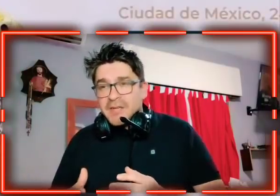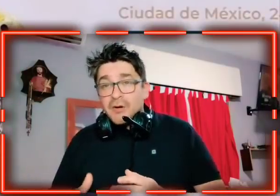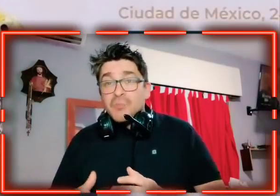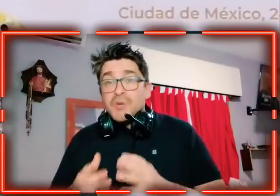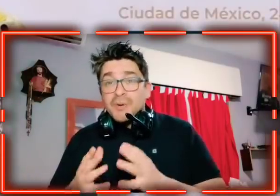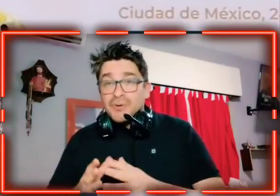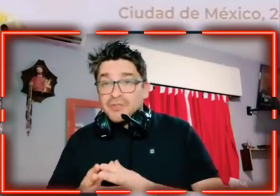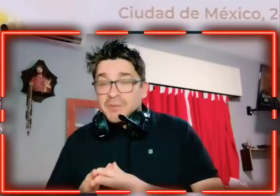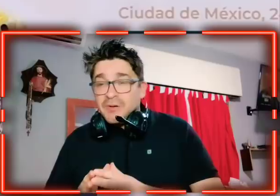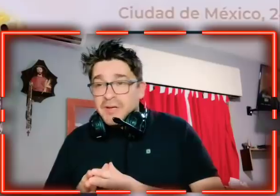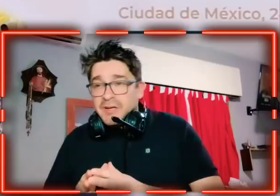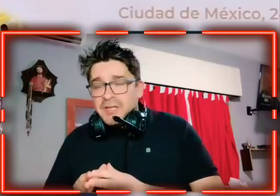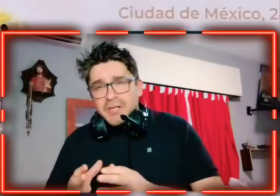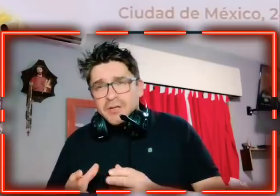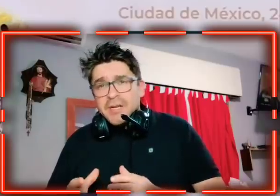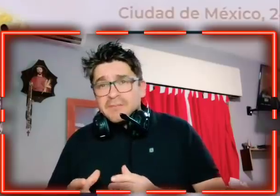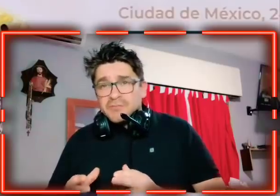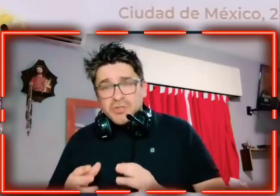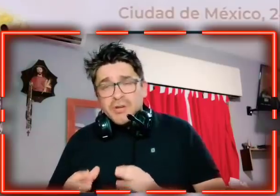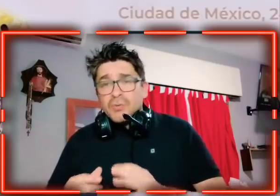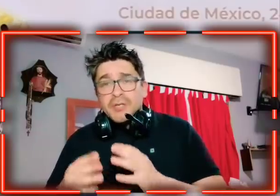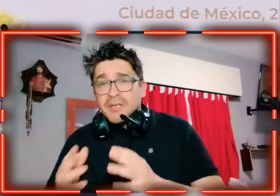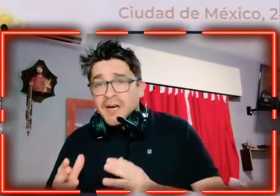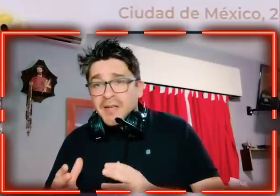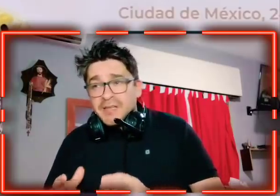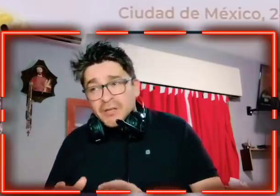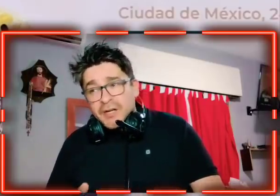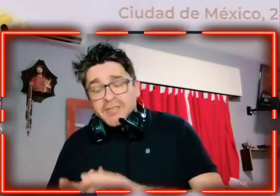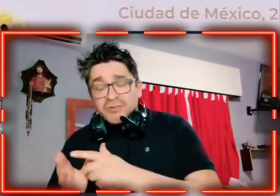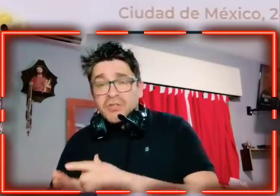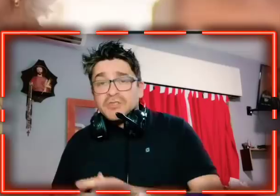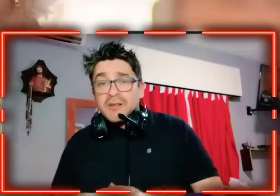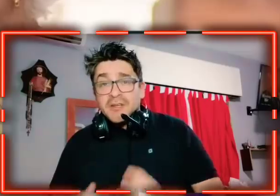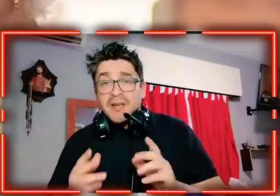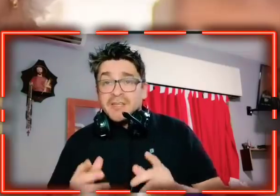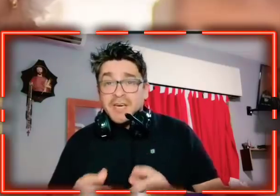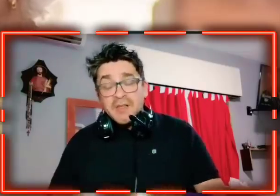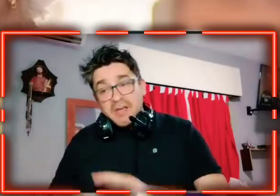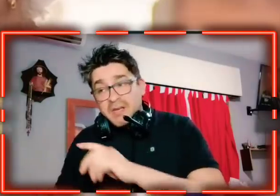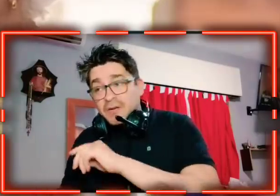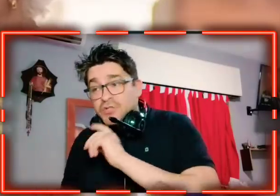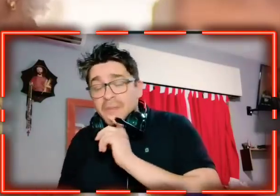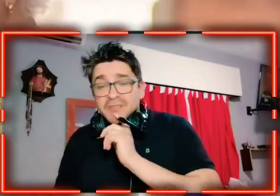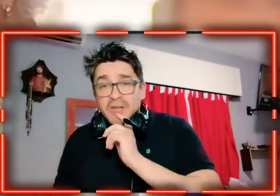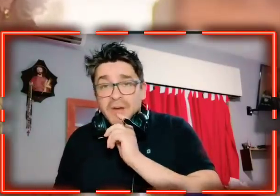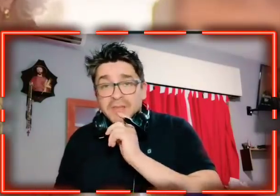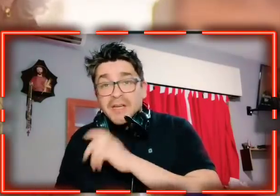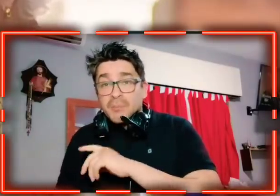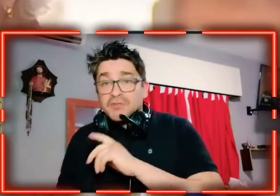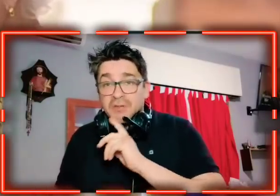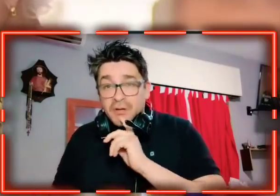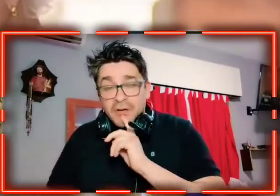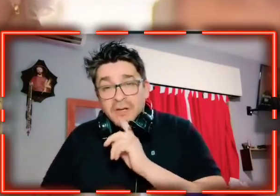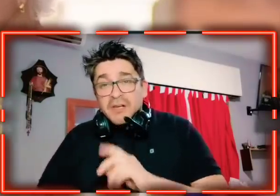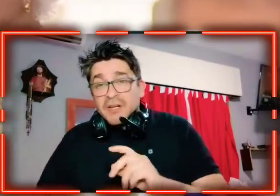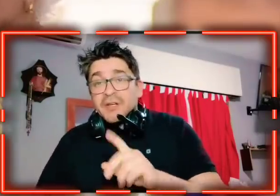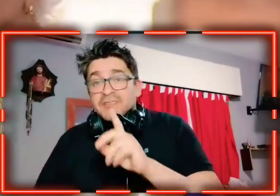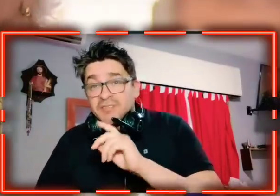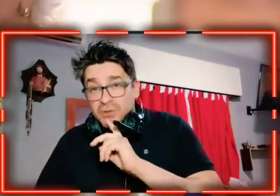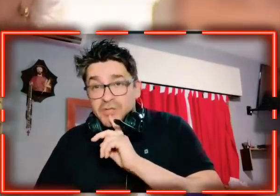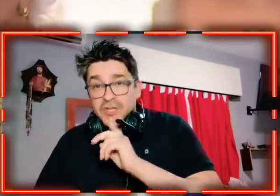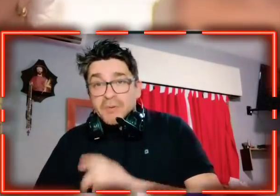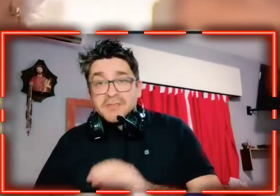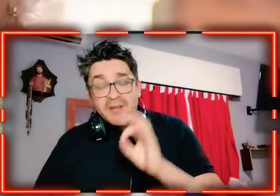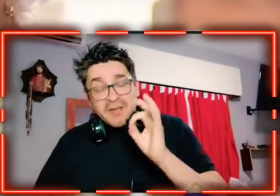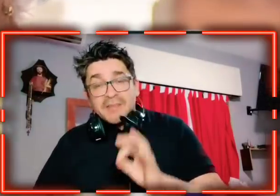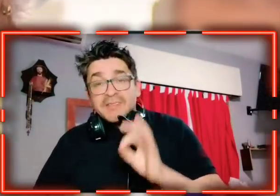y creo que va a ser algo muy productivo y creo que soñar no cuesta nada y creo que este sueño se va a hacer realidad. Escuchar a Marcelo Ebrard y a López Obrador, creo